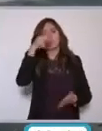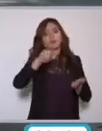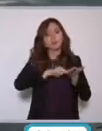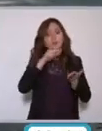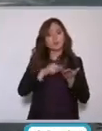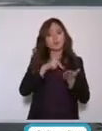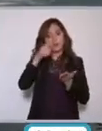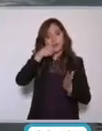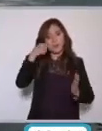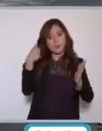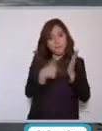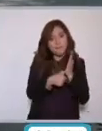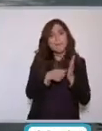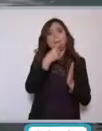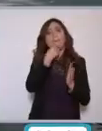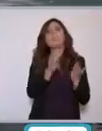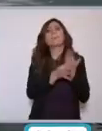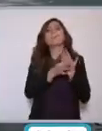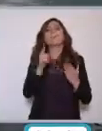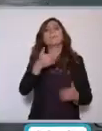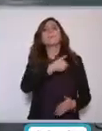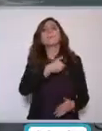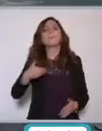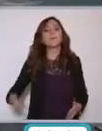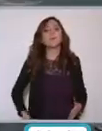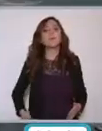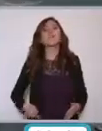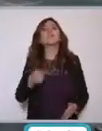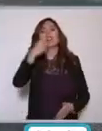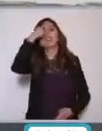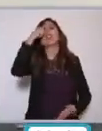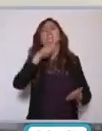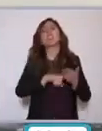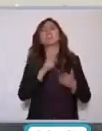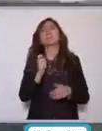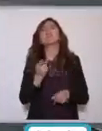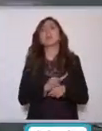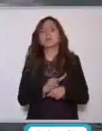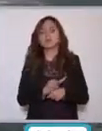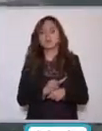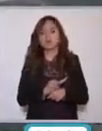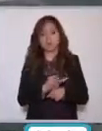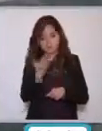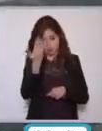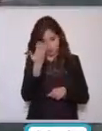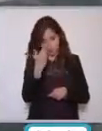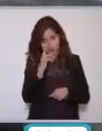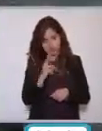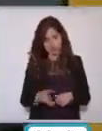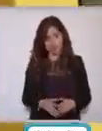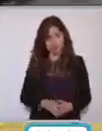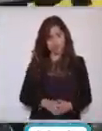ahí donde abdica de la presidencia. ¿Y qué cree que pasó? Sígame.